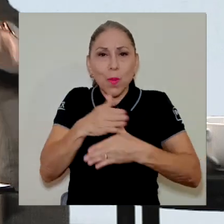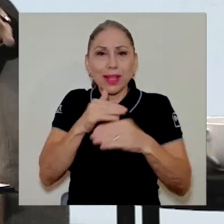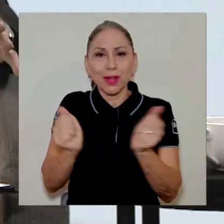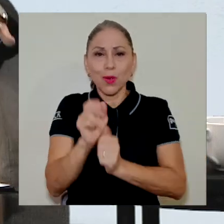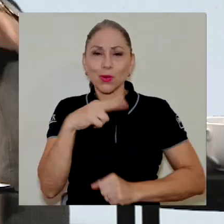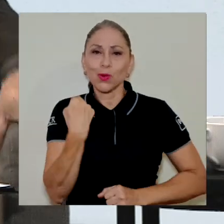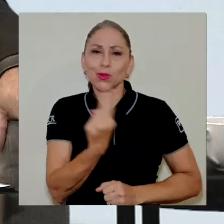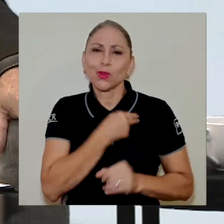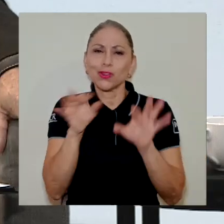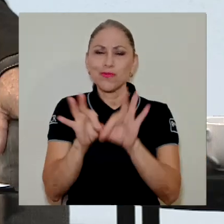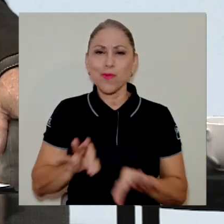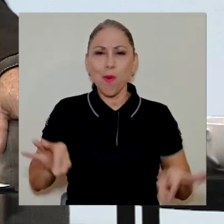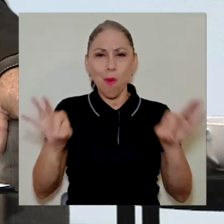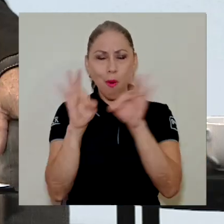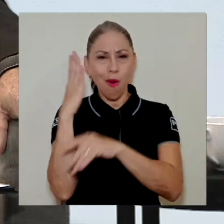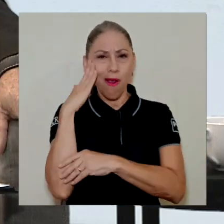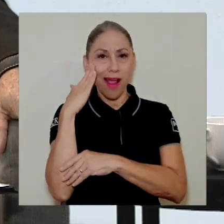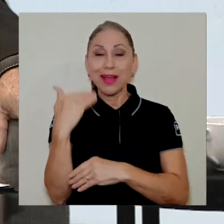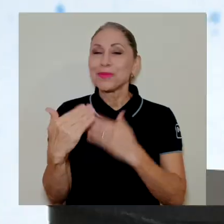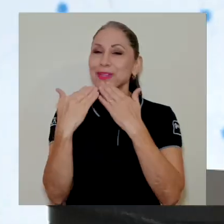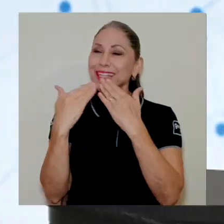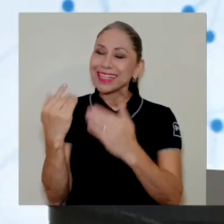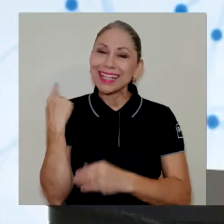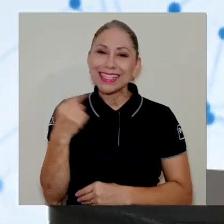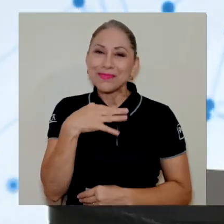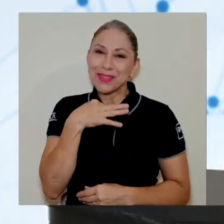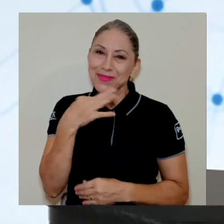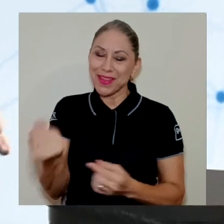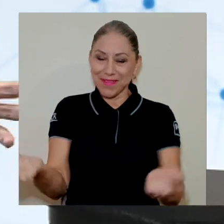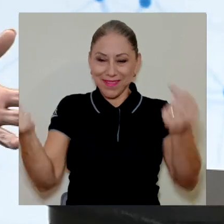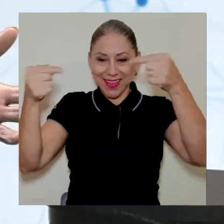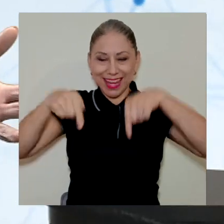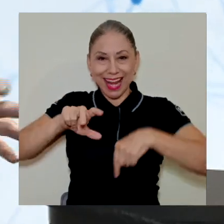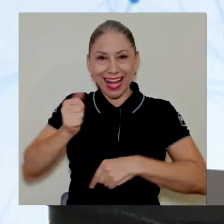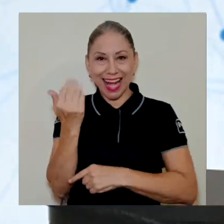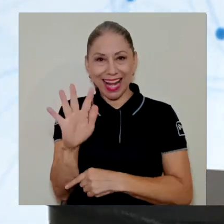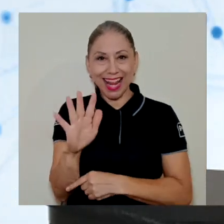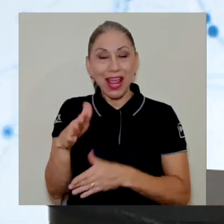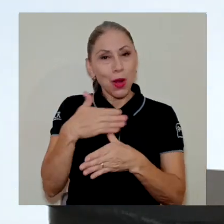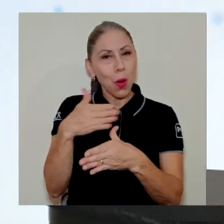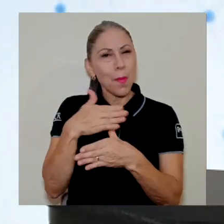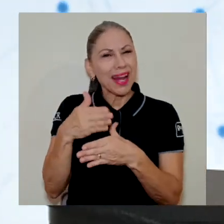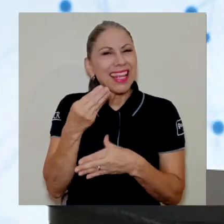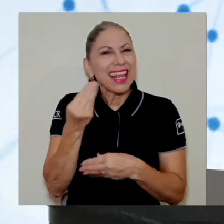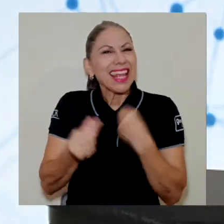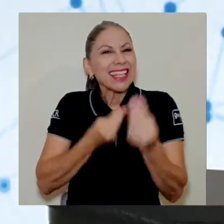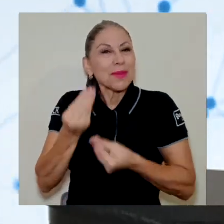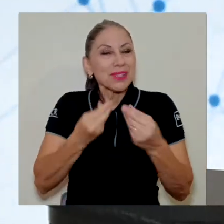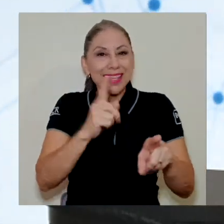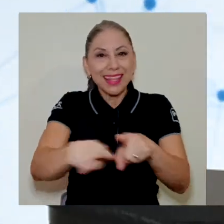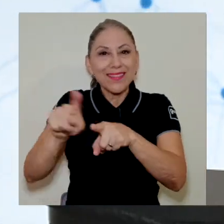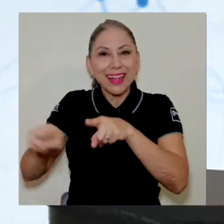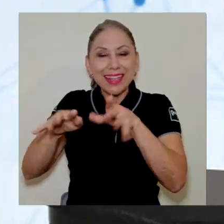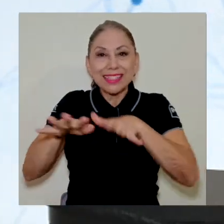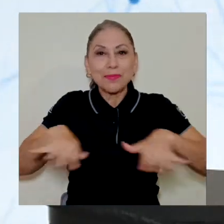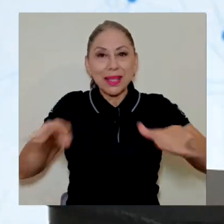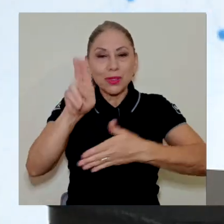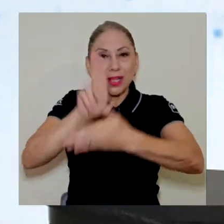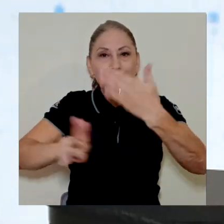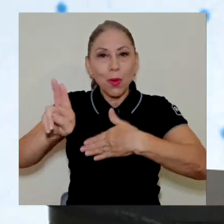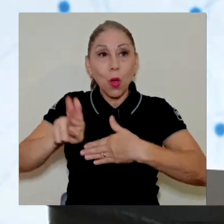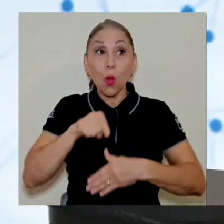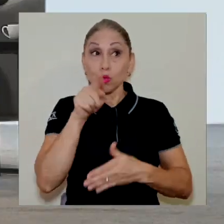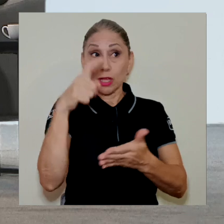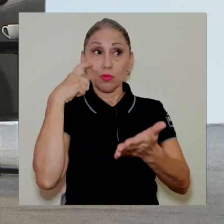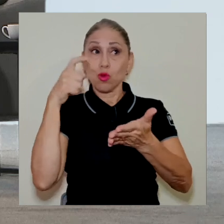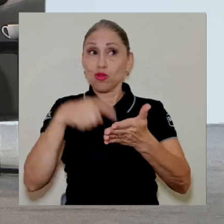nosotros este valioso conocimiento. Muchas gracias, siempre es un placer venir al canal y compartir qué es lo que estamos haciendo en los diferentes espacios de la U. Usted